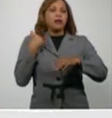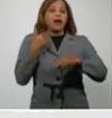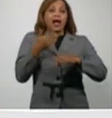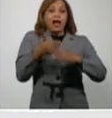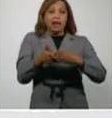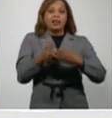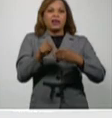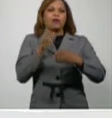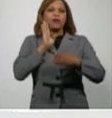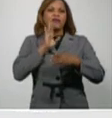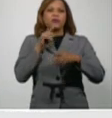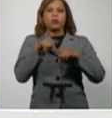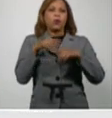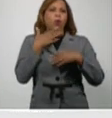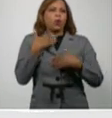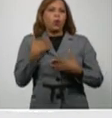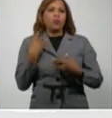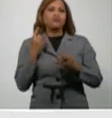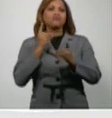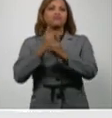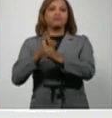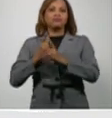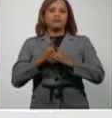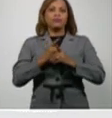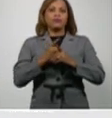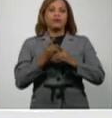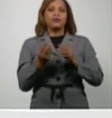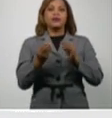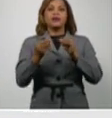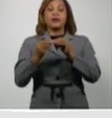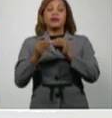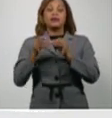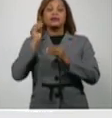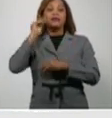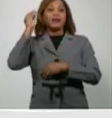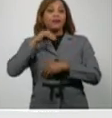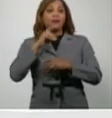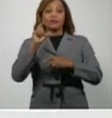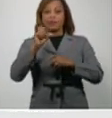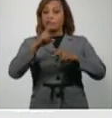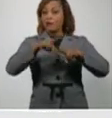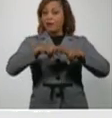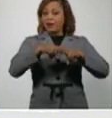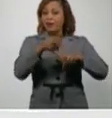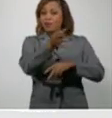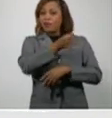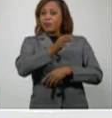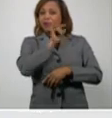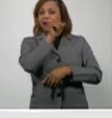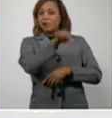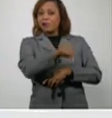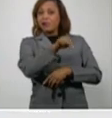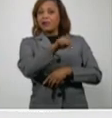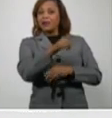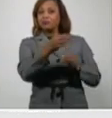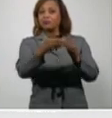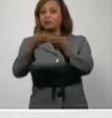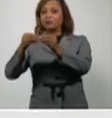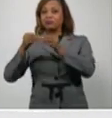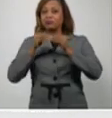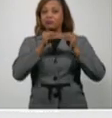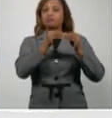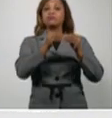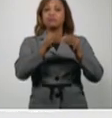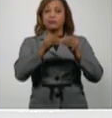infección, aunque todos sabemos que en Centro Habana hay una transmisión importante de la enfermedad, con antecedentes